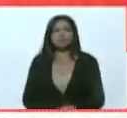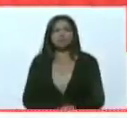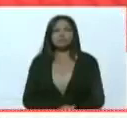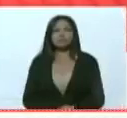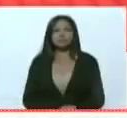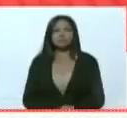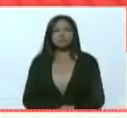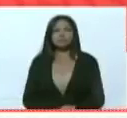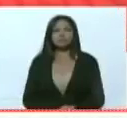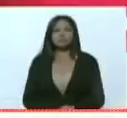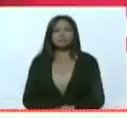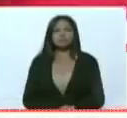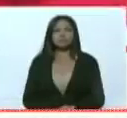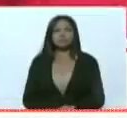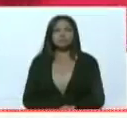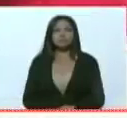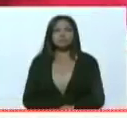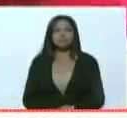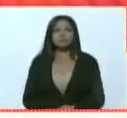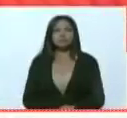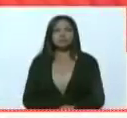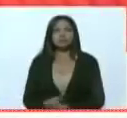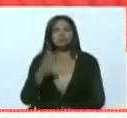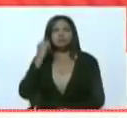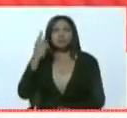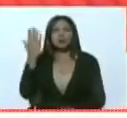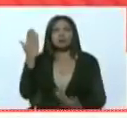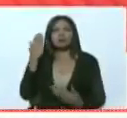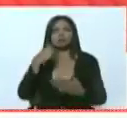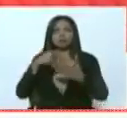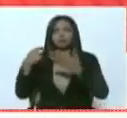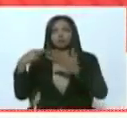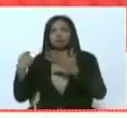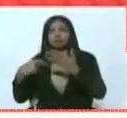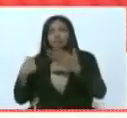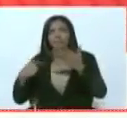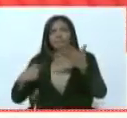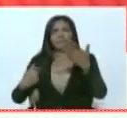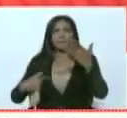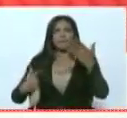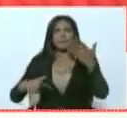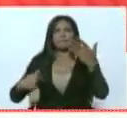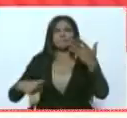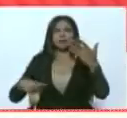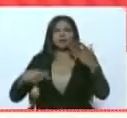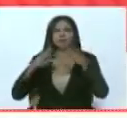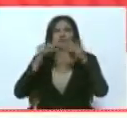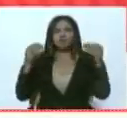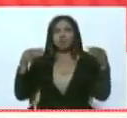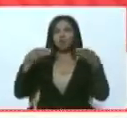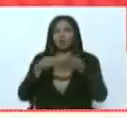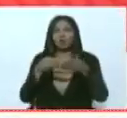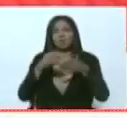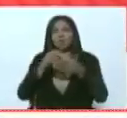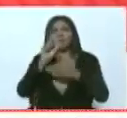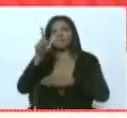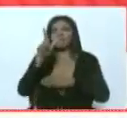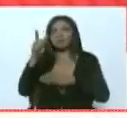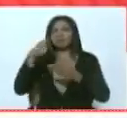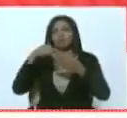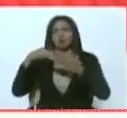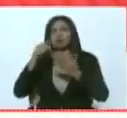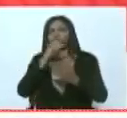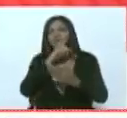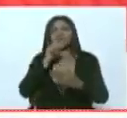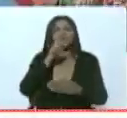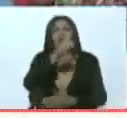Nayades Pérez. Edgar Urbina. Daisy Ferrer. Hernán Toro. Y María Vega.